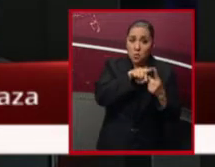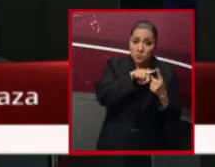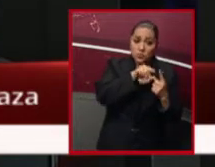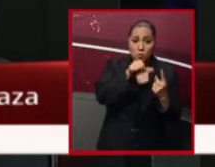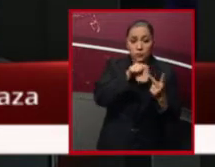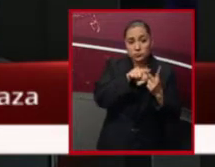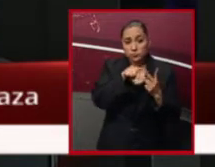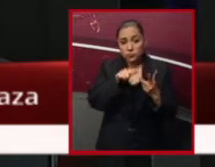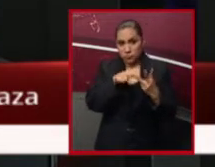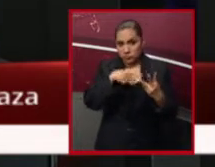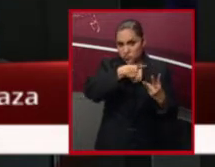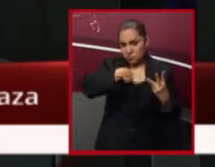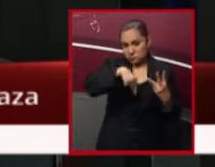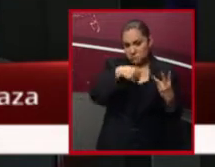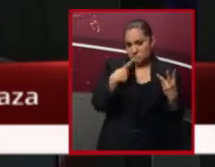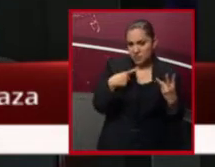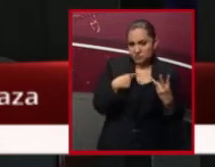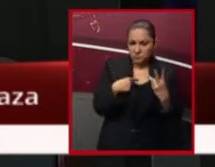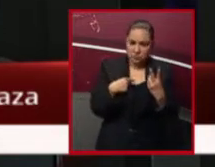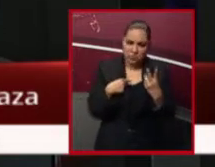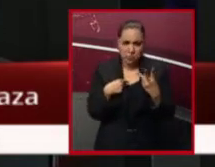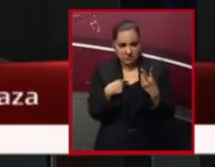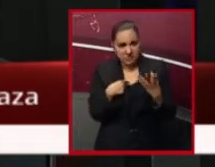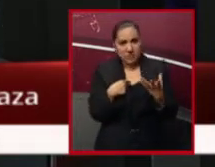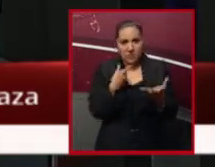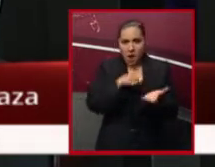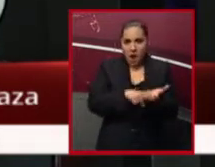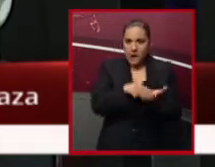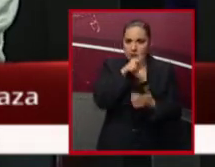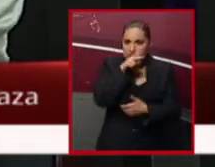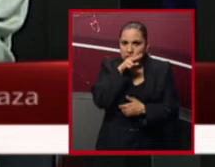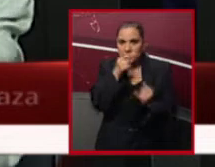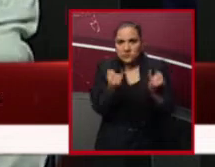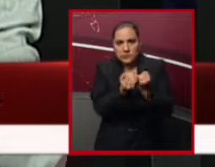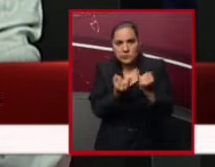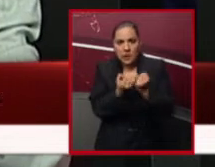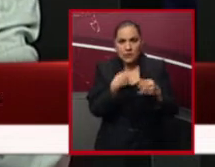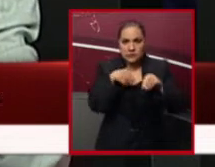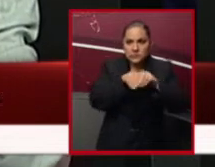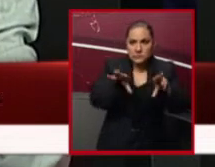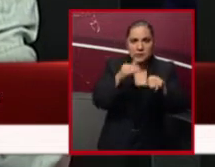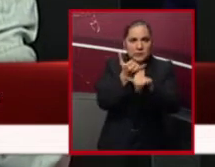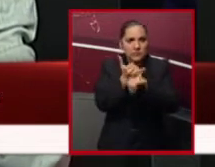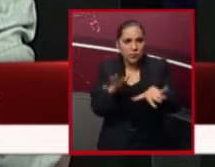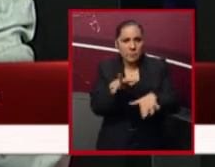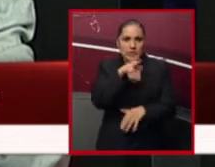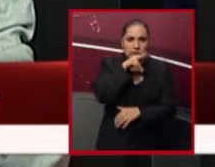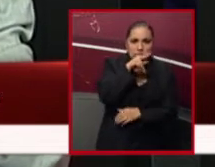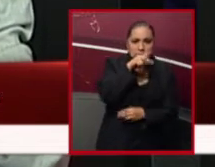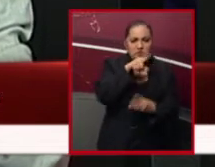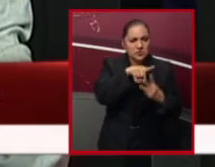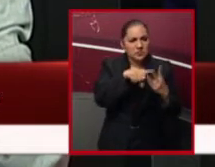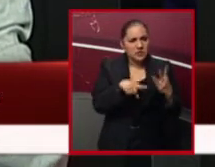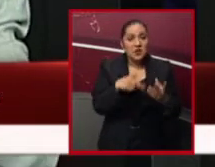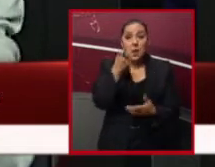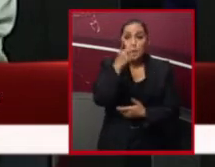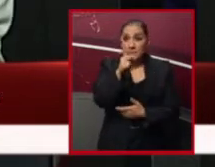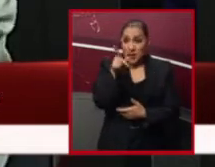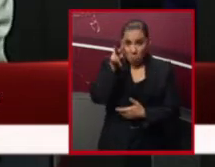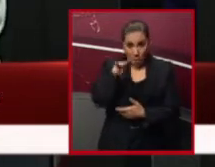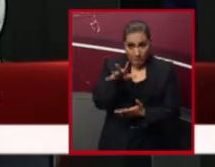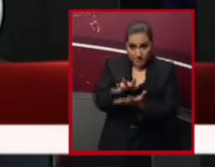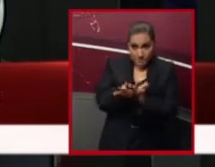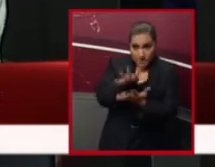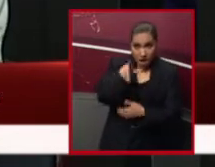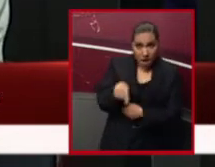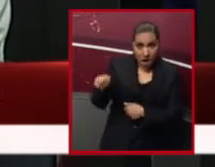lo mismo y que corríamos el mismo peligro. Pero no estaba generalizada la violencia contra los periodistas, ni había